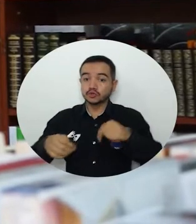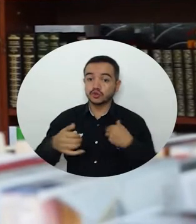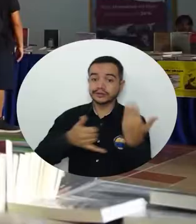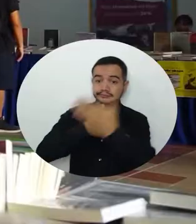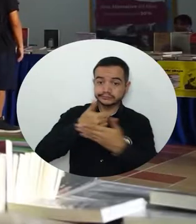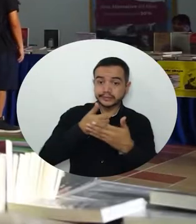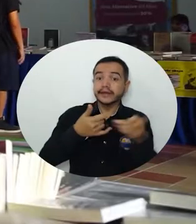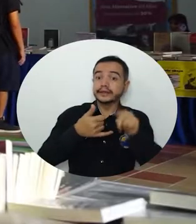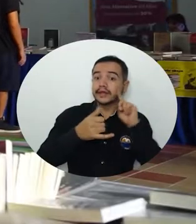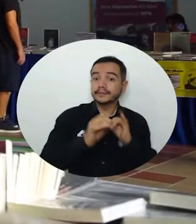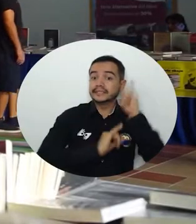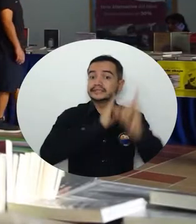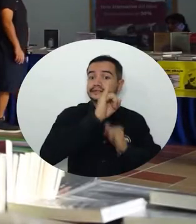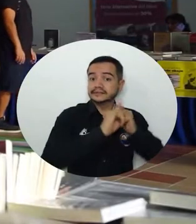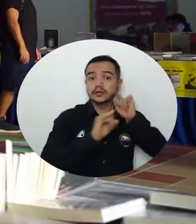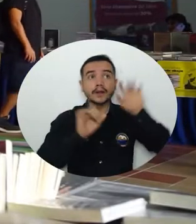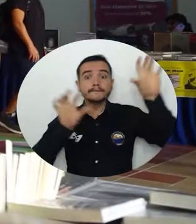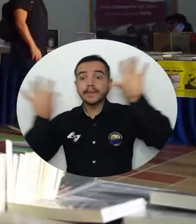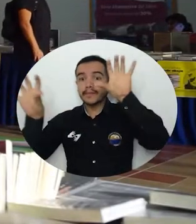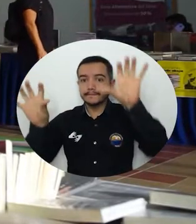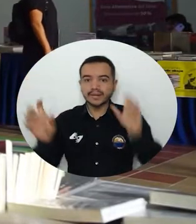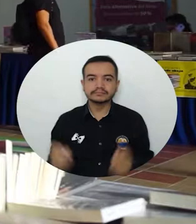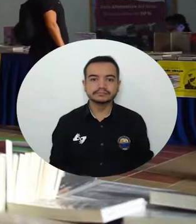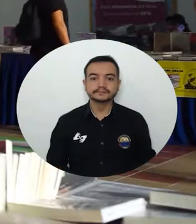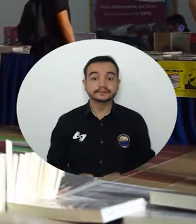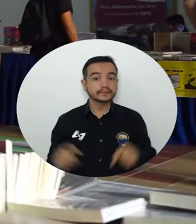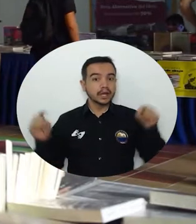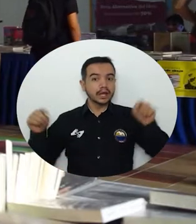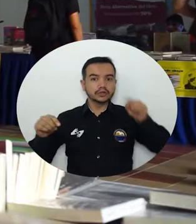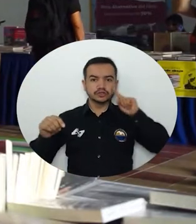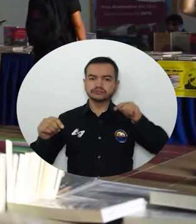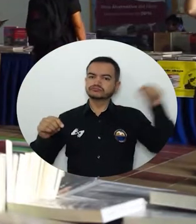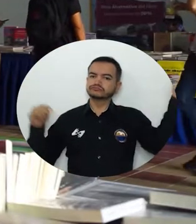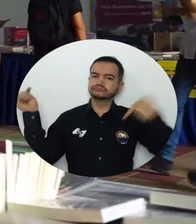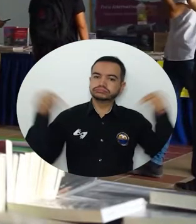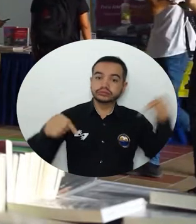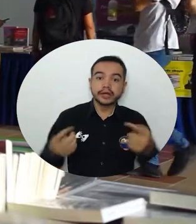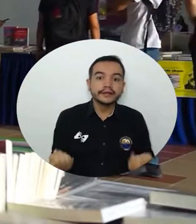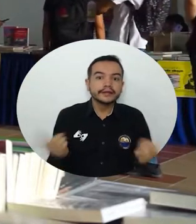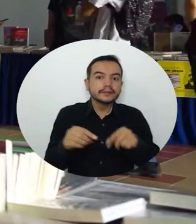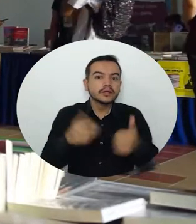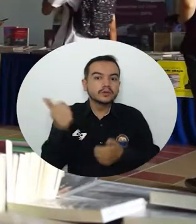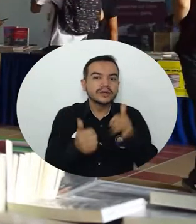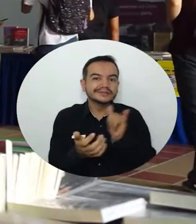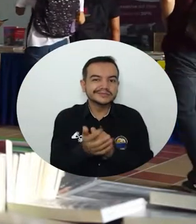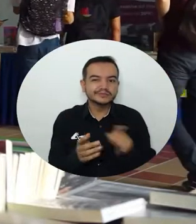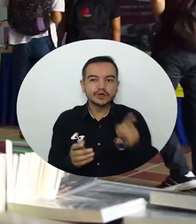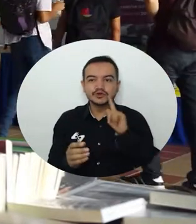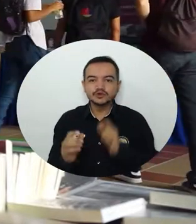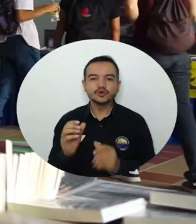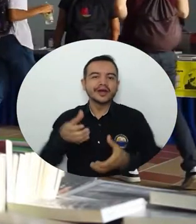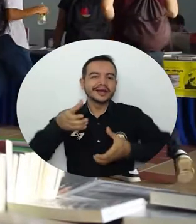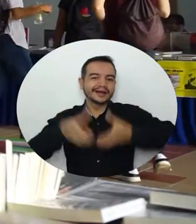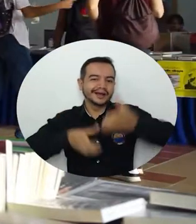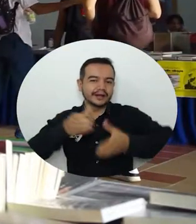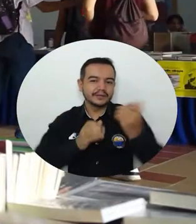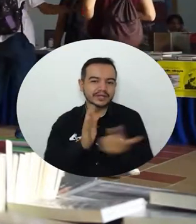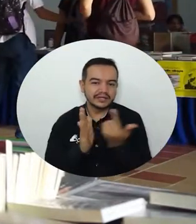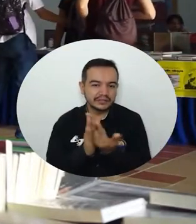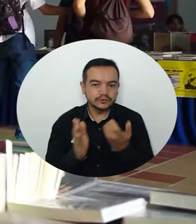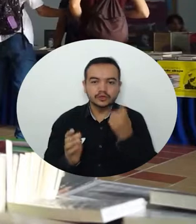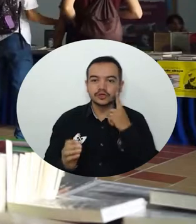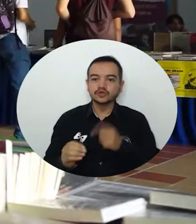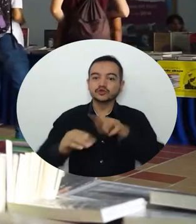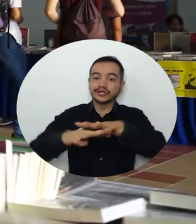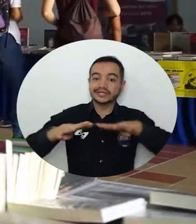instituciones. Además de las entidades que dijeron presente, la feria recibió el apoyo de la Cámara Colombiana del Libro, la Red de Ferias del